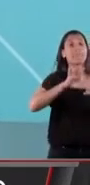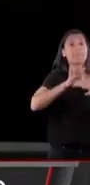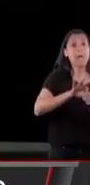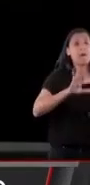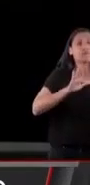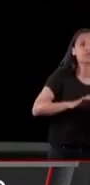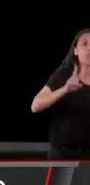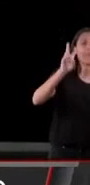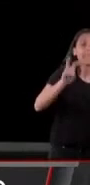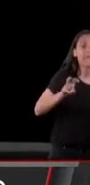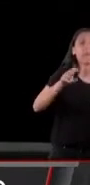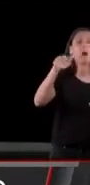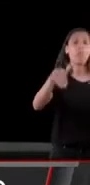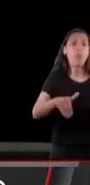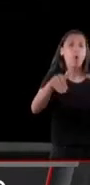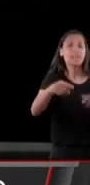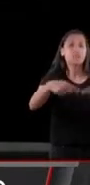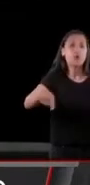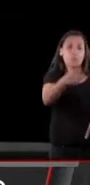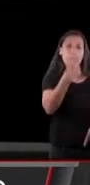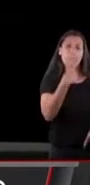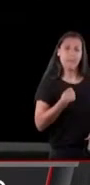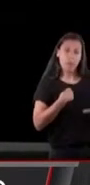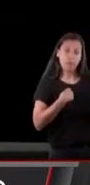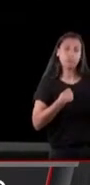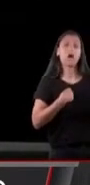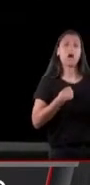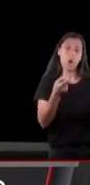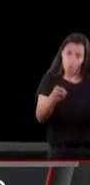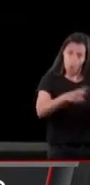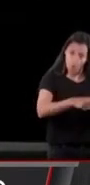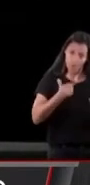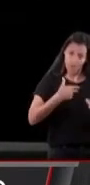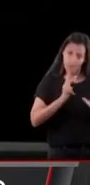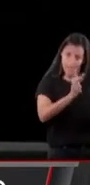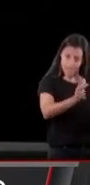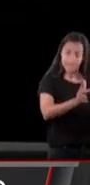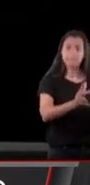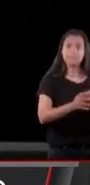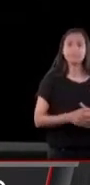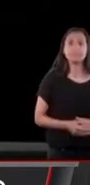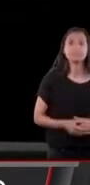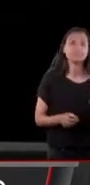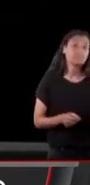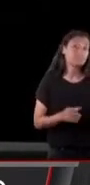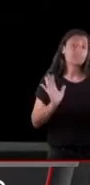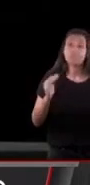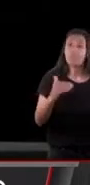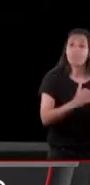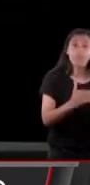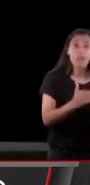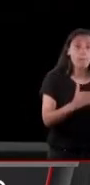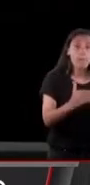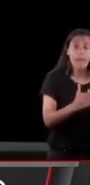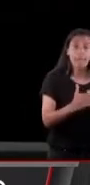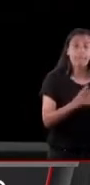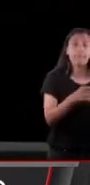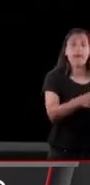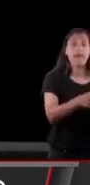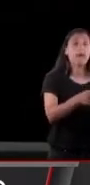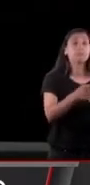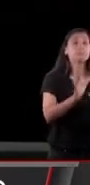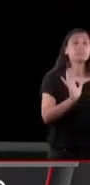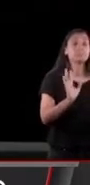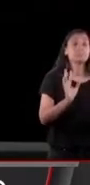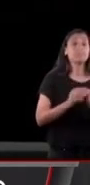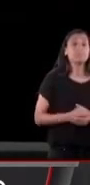tiene la posibilidad de ir por un nuevo mandato. Bien. Lo que sí sorprende es el tiempo, faltando tan poco. De